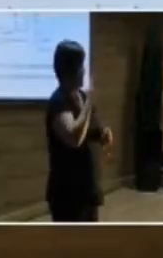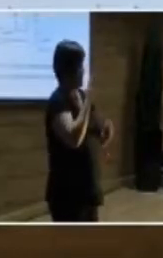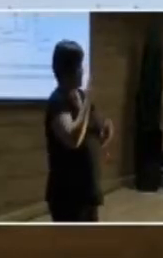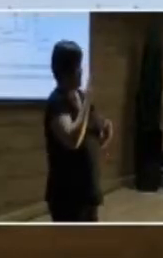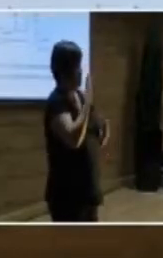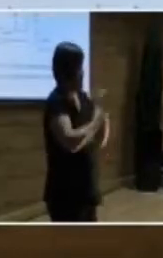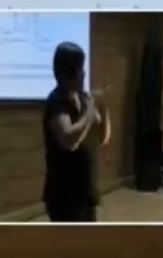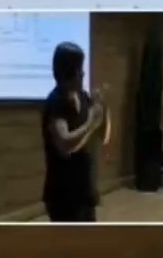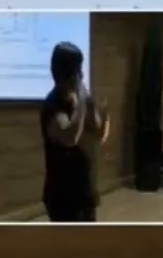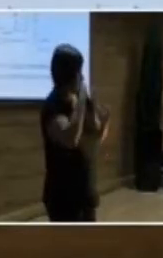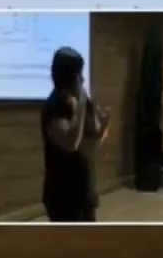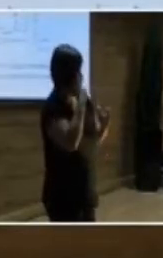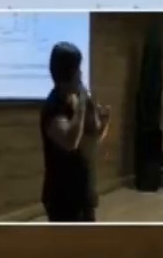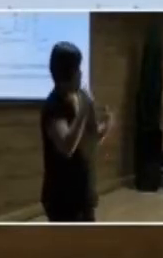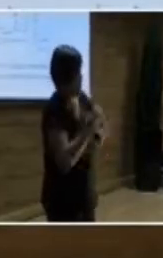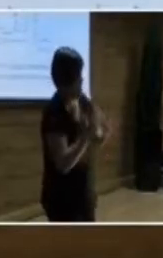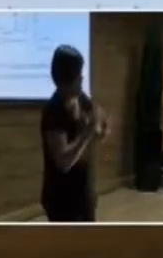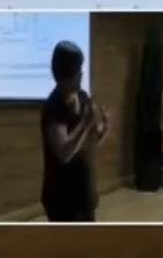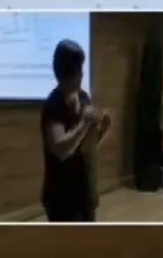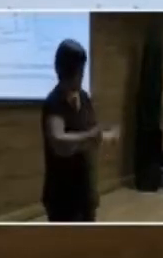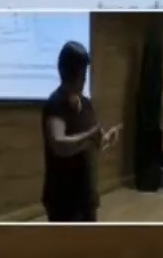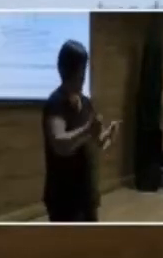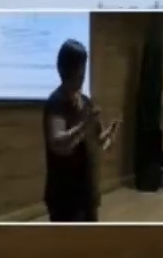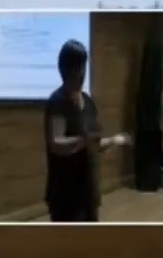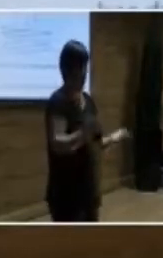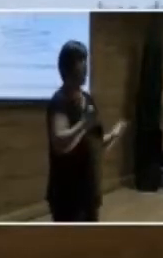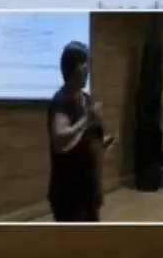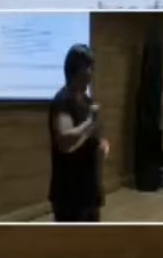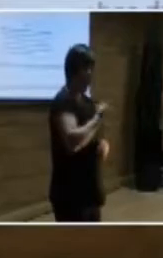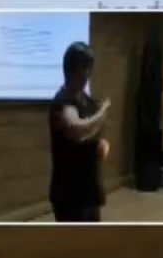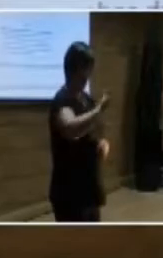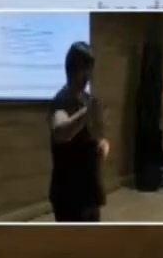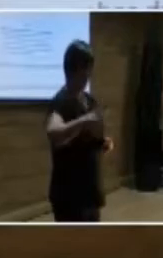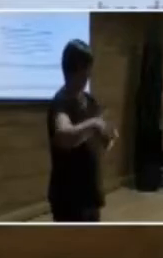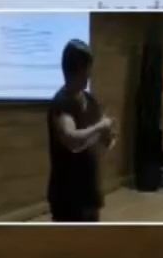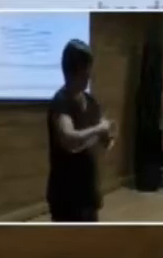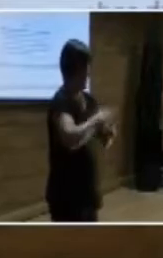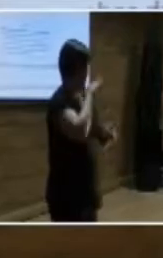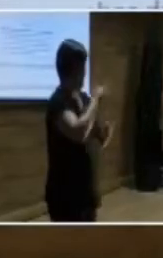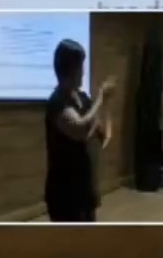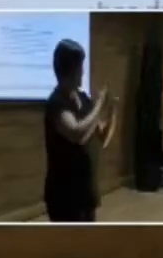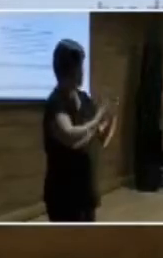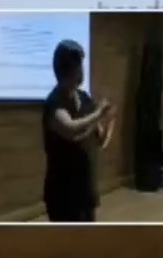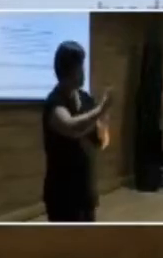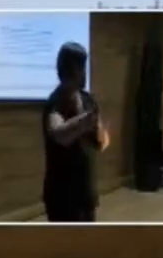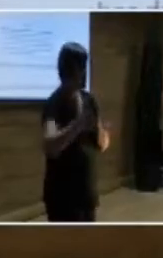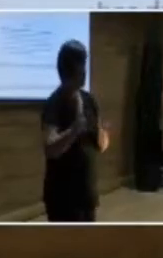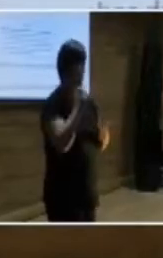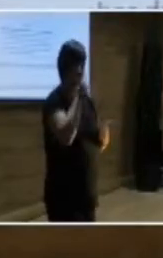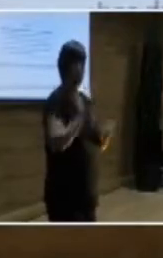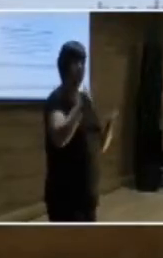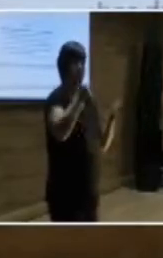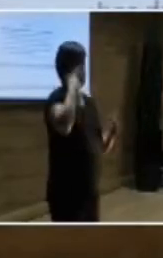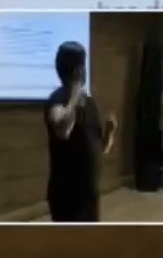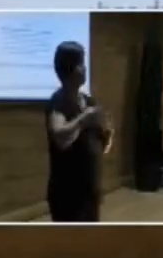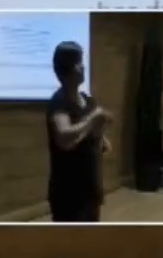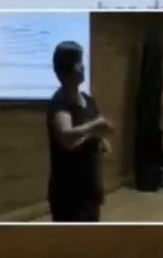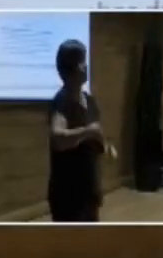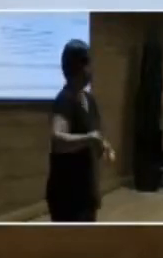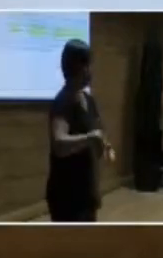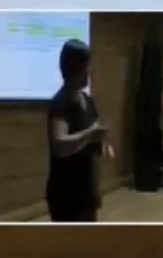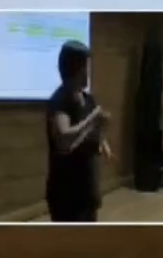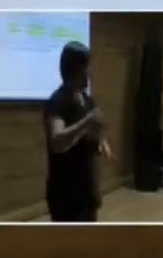otras herramientas como el fototest, que el propio Cristóbal Carnero diseñó, que no solo son más eficaces, sino que son más